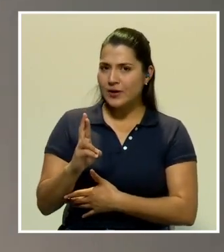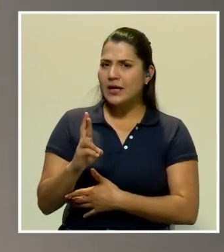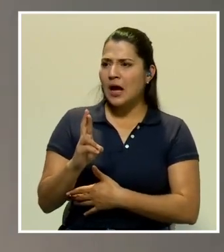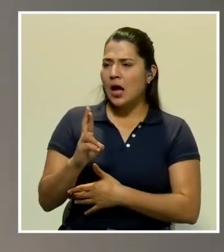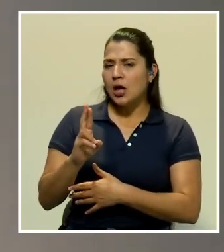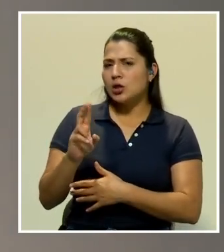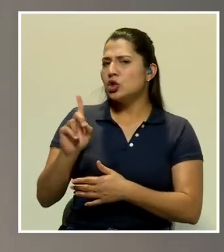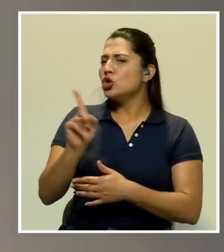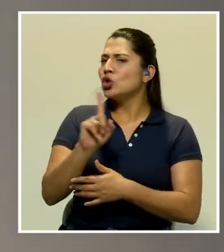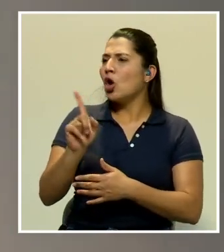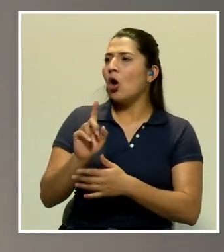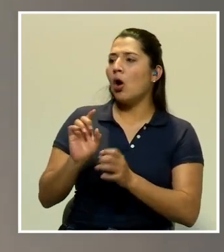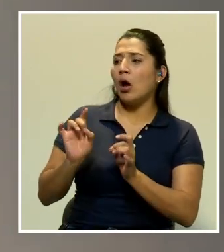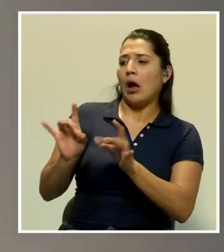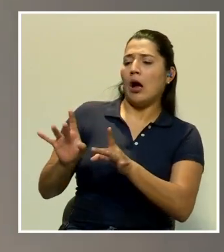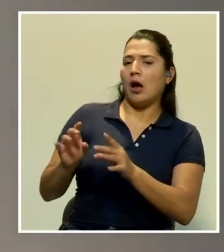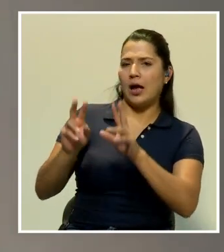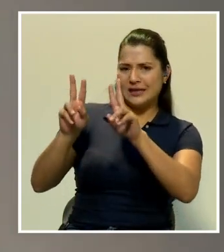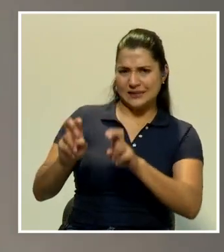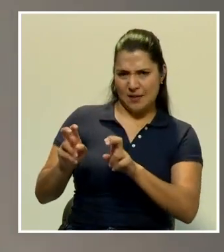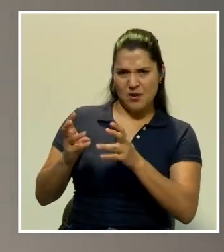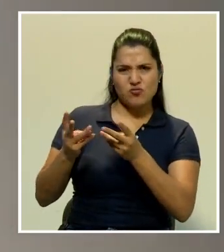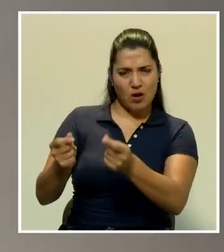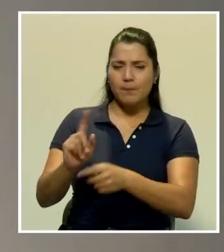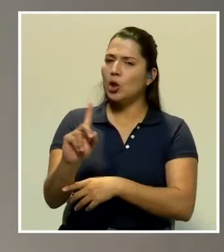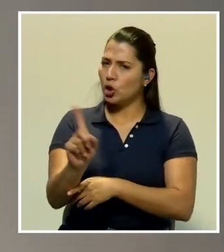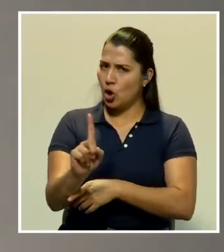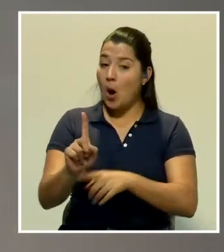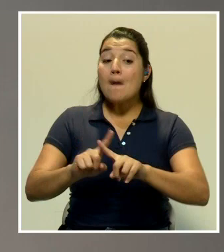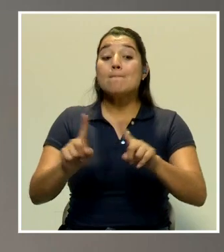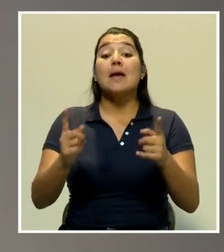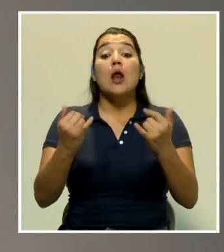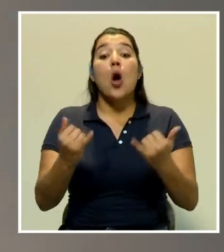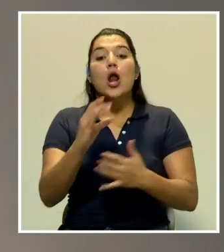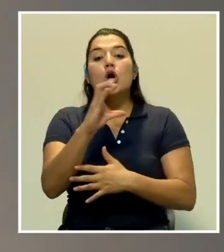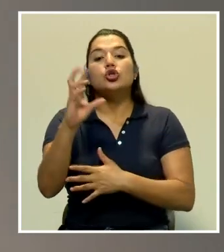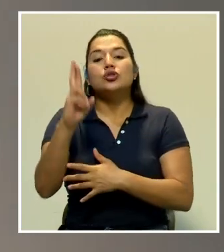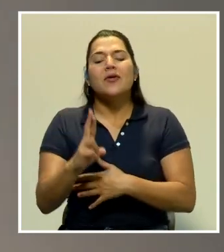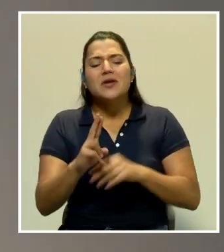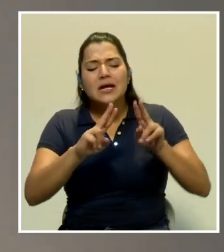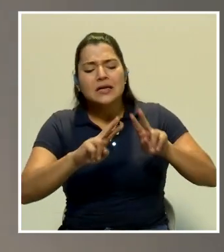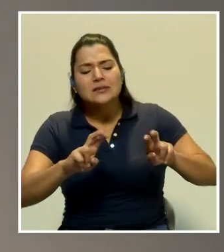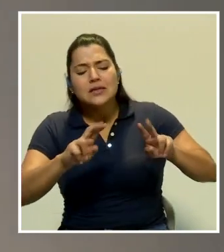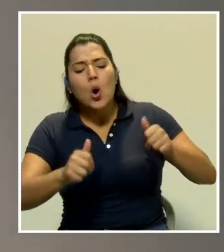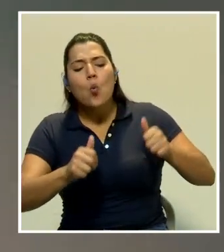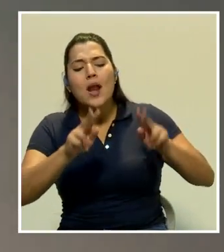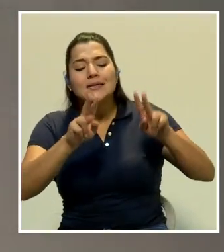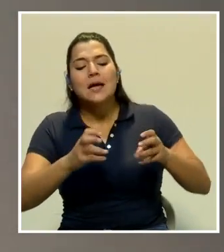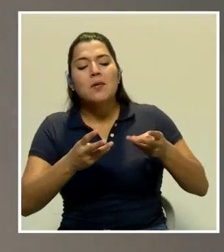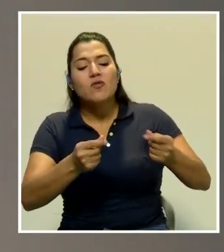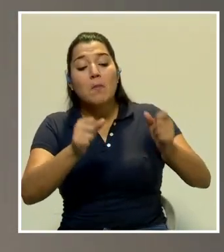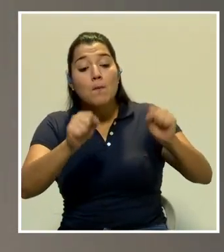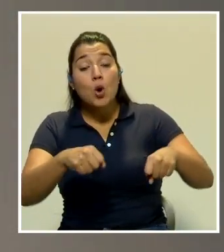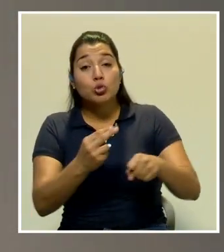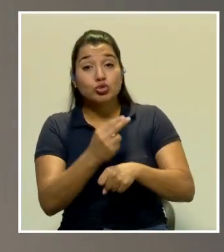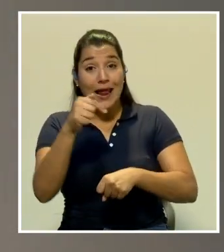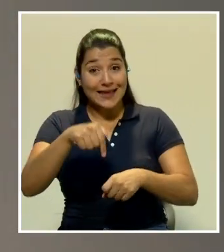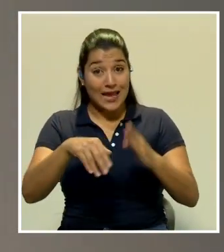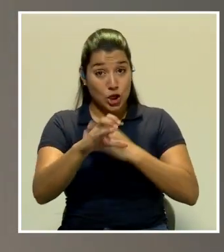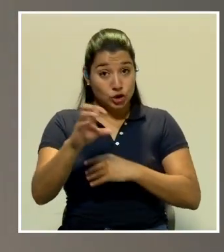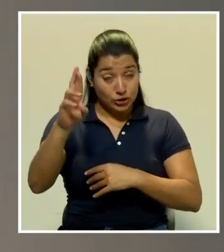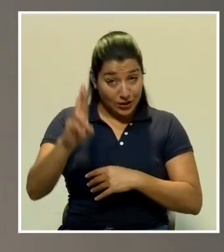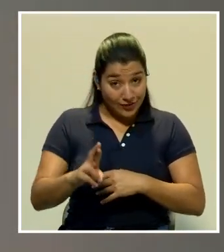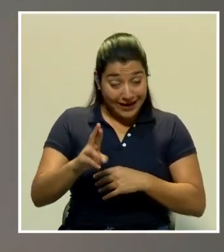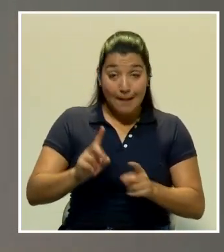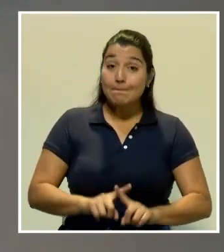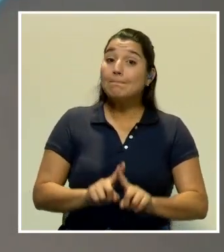pruebas. Incluso, ya el país está haciendo análisis para ver cuáles pruebas rápidas puede usarse para diferentes fines. No obstante, en